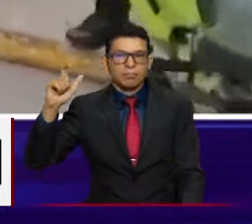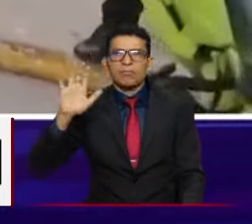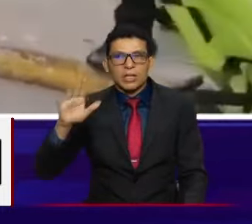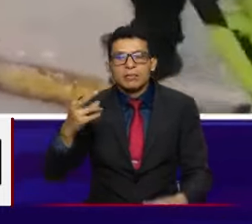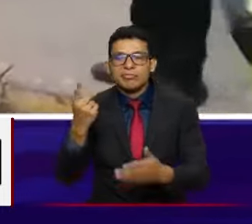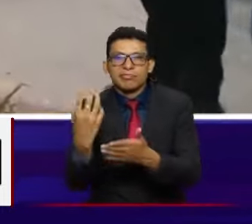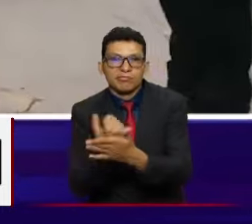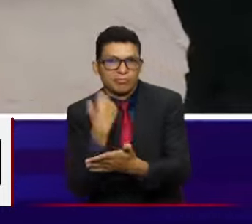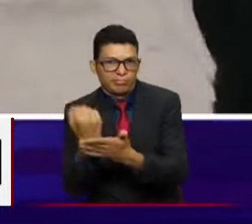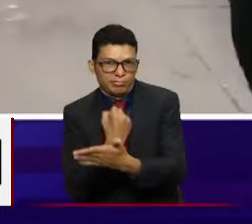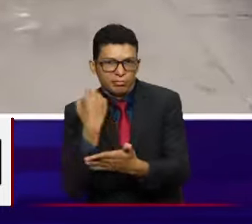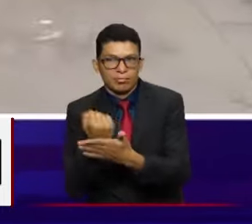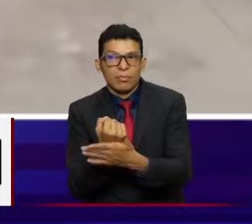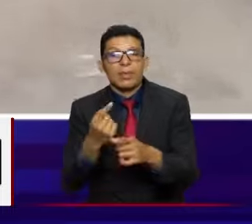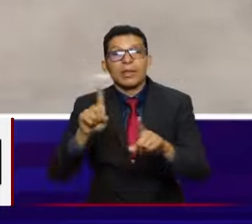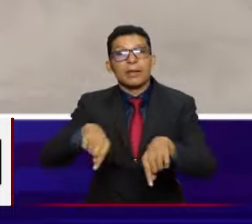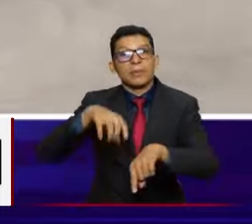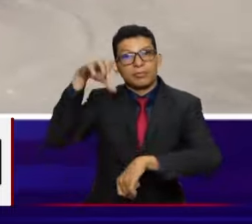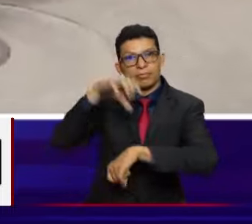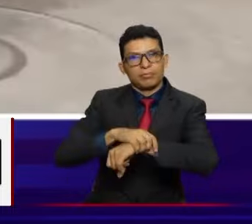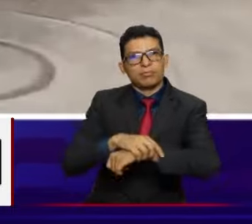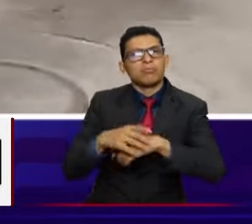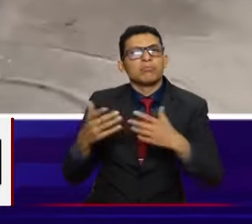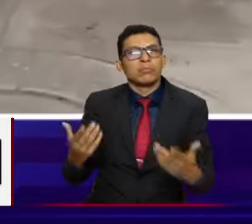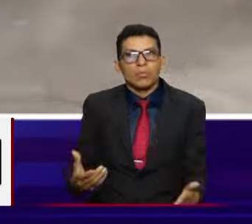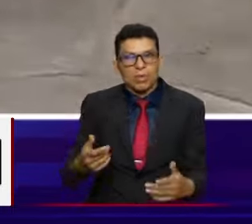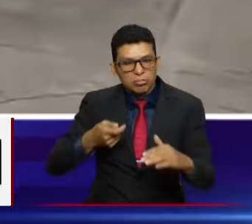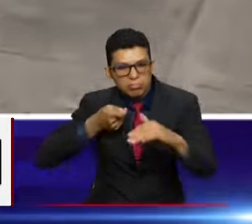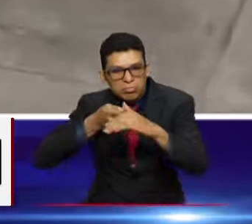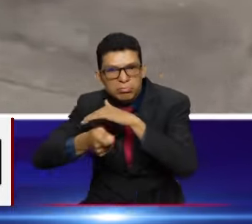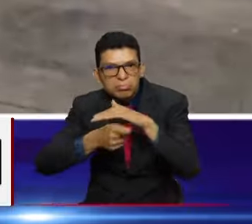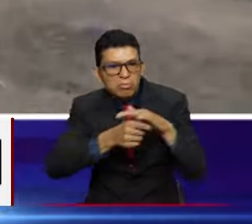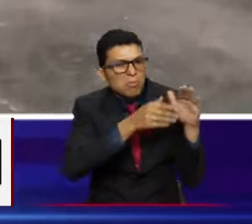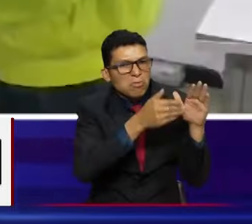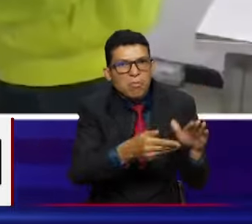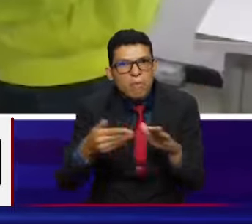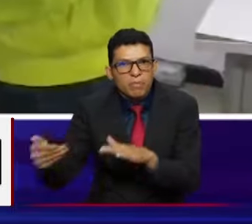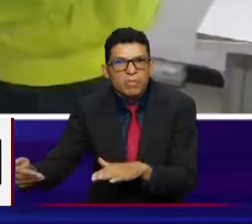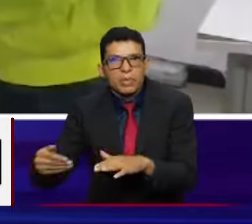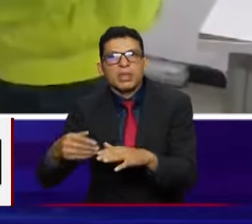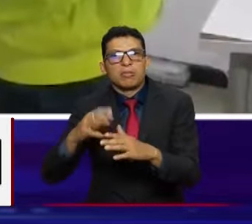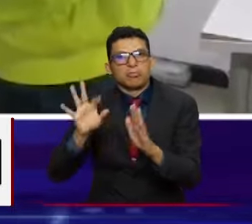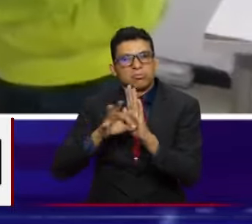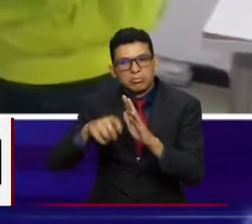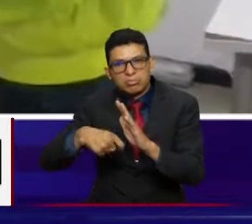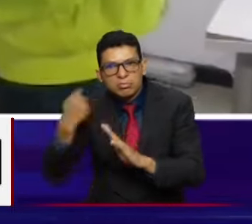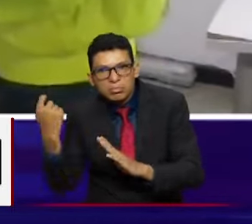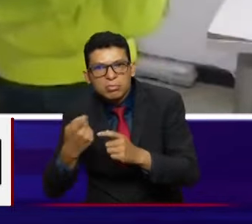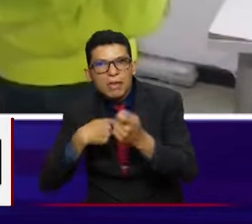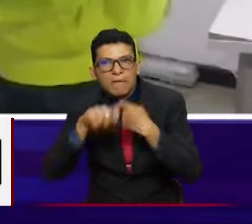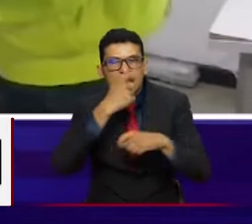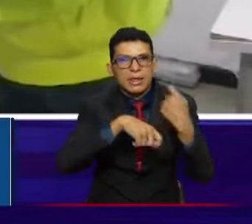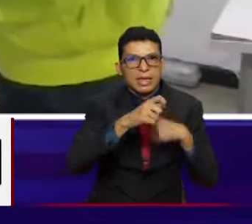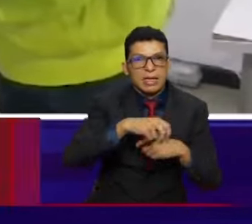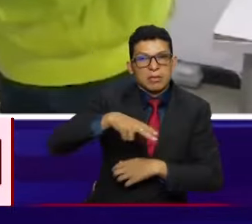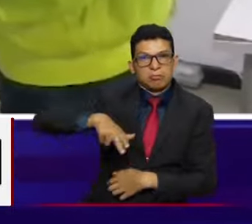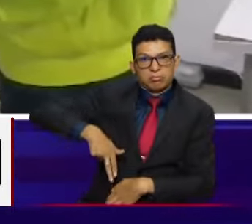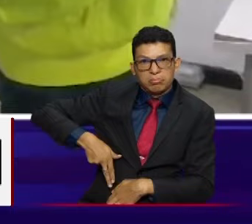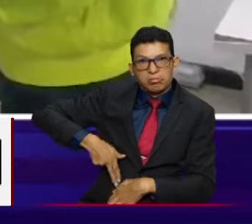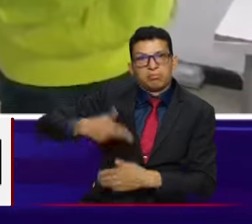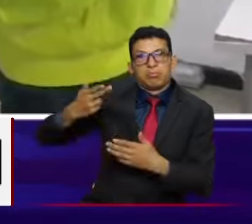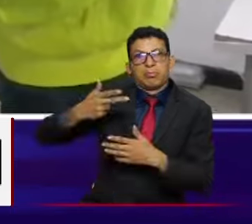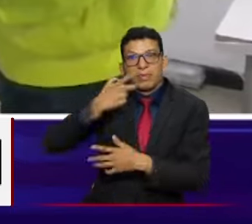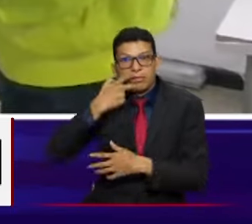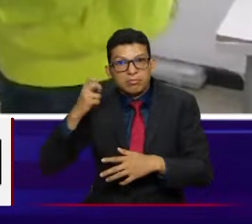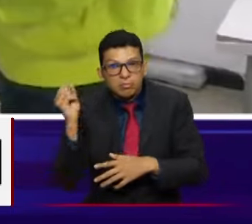estructura criminal. También tiene órdenes de captura por los delitos de homicidio, concierto para delinquir, terrorismo, extorsión, tráfico por ilegal de municiones de